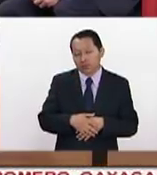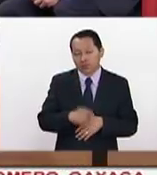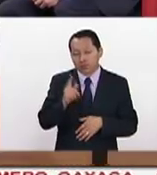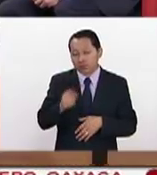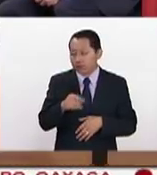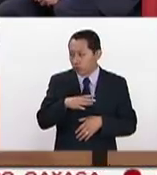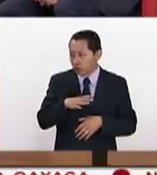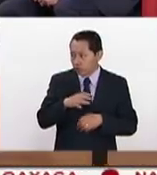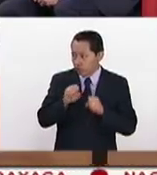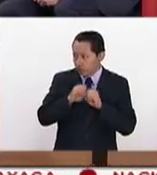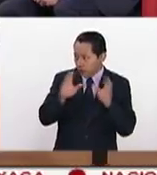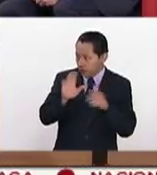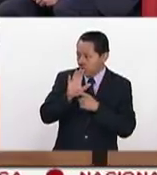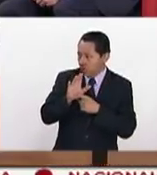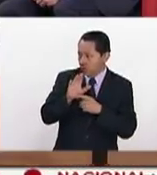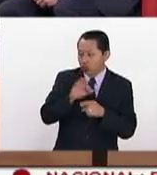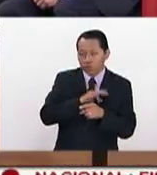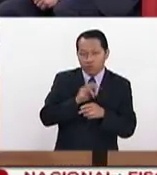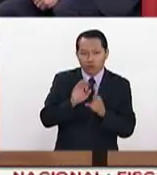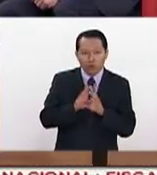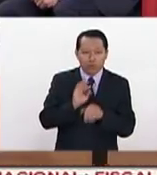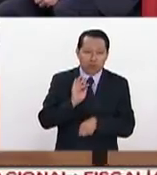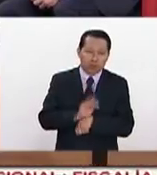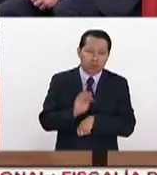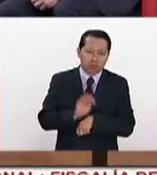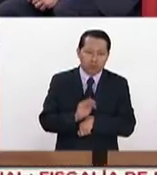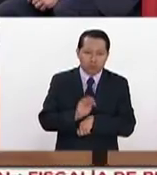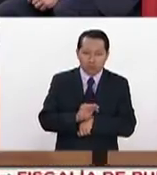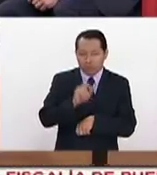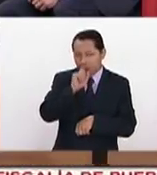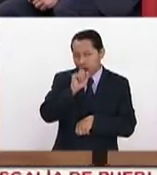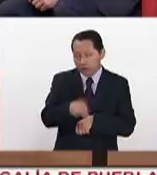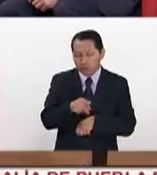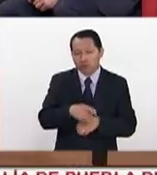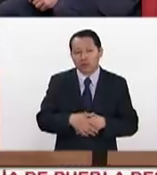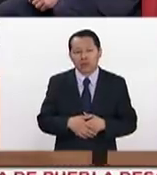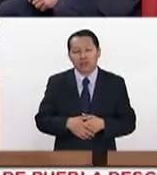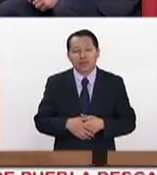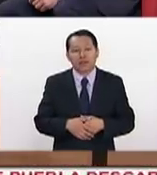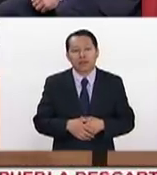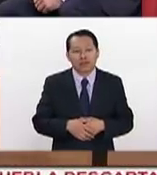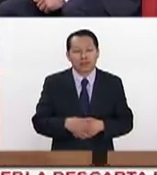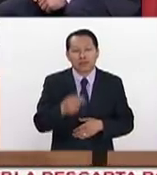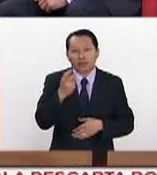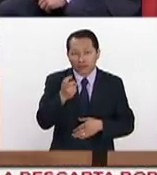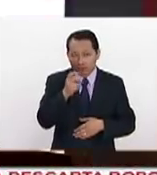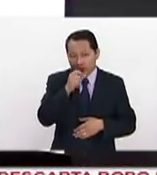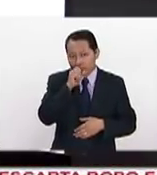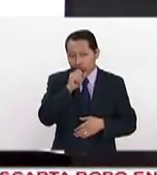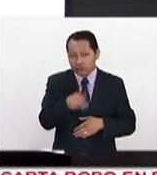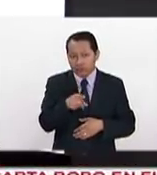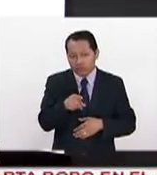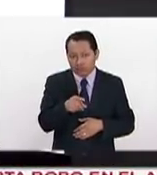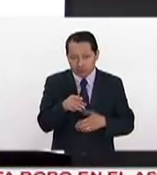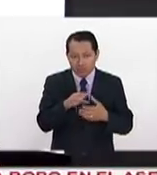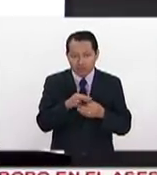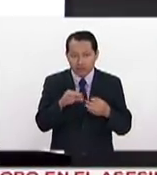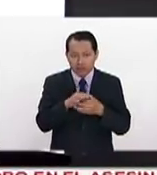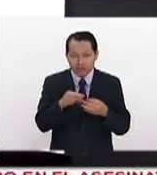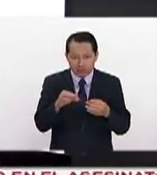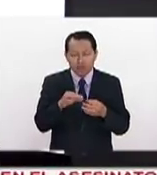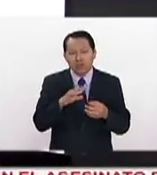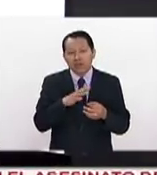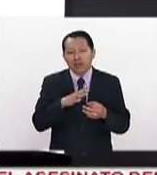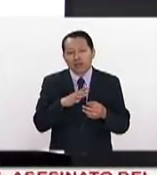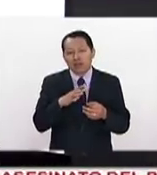Es una clara muestra del proteccionismo que él está implementando en su país. Justamente esos son los aspectos de la otra parte que